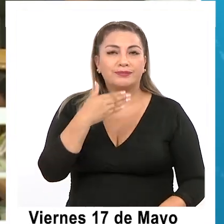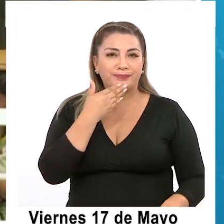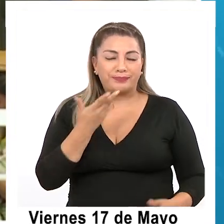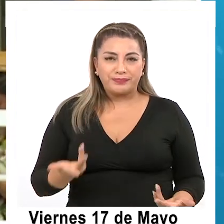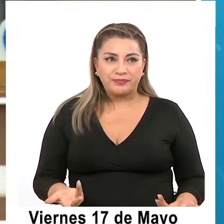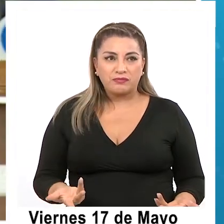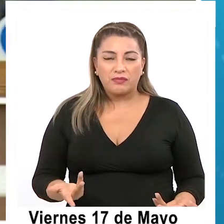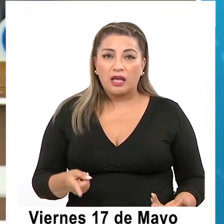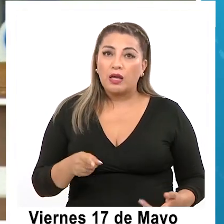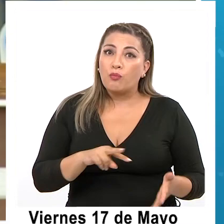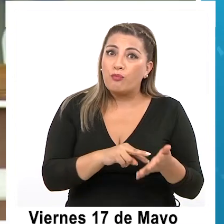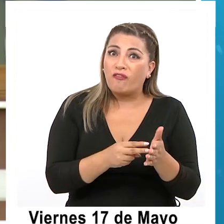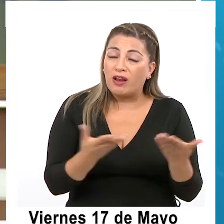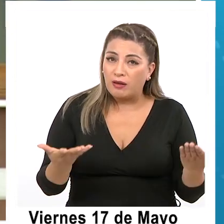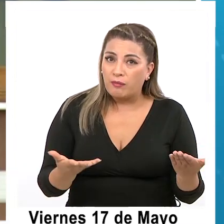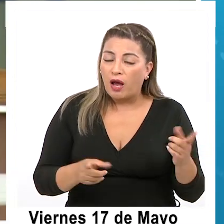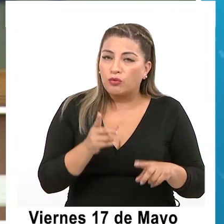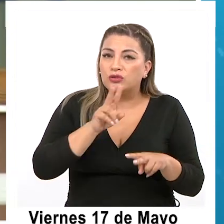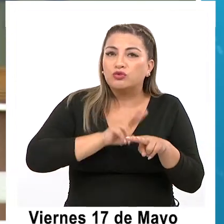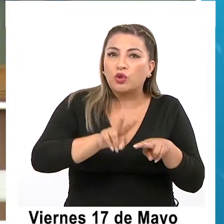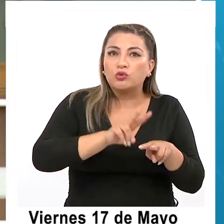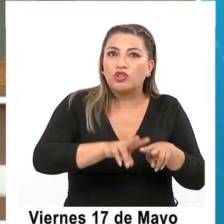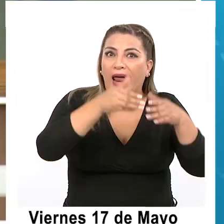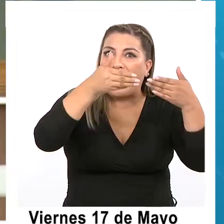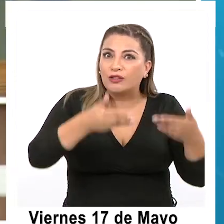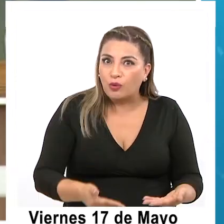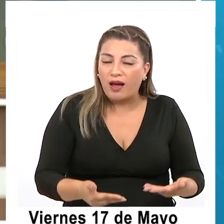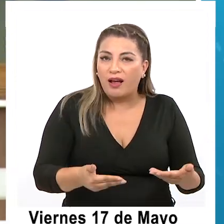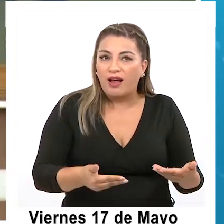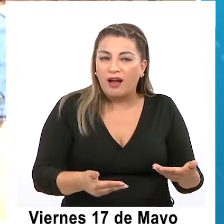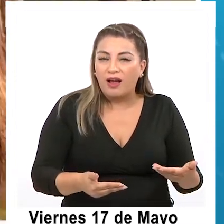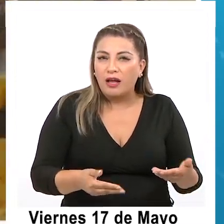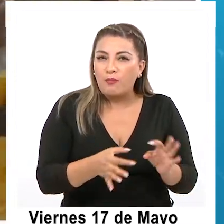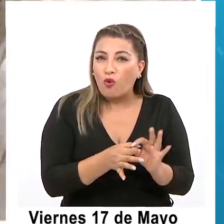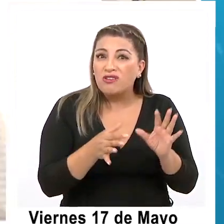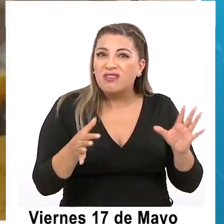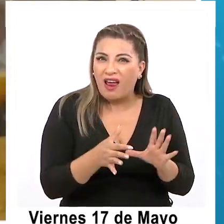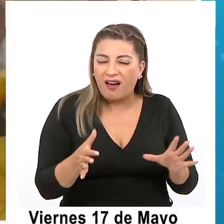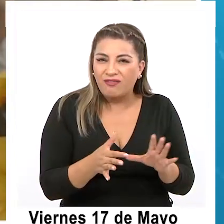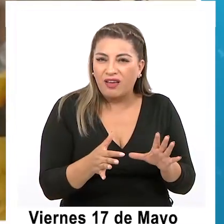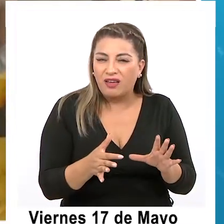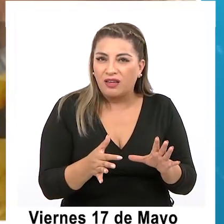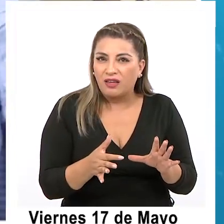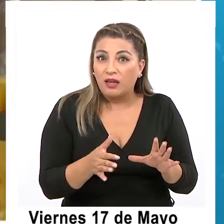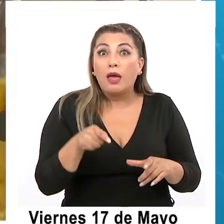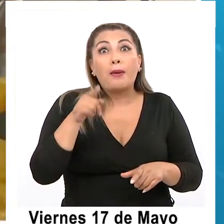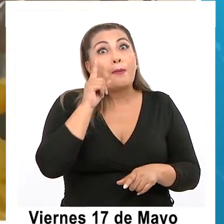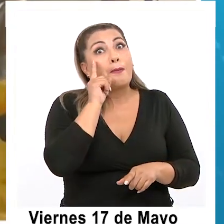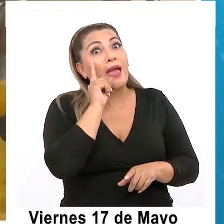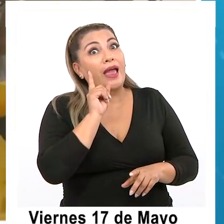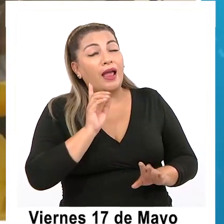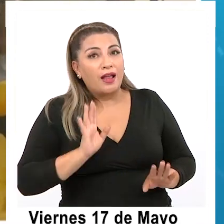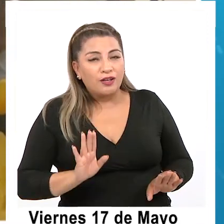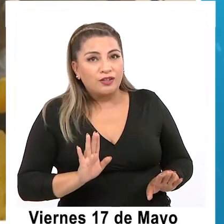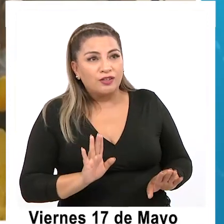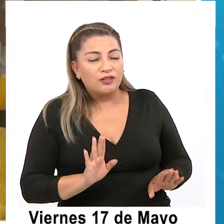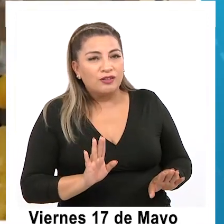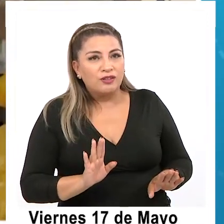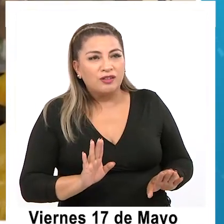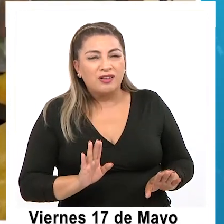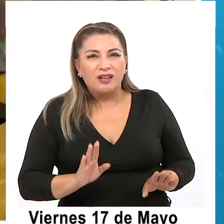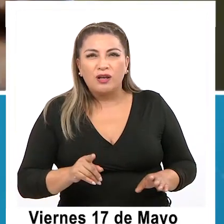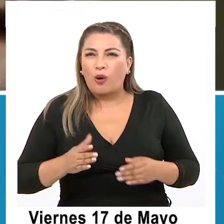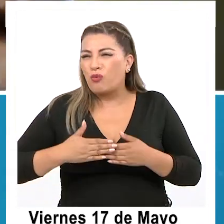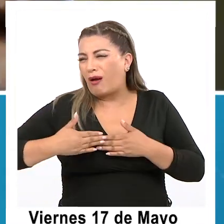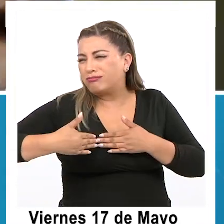final se puede resolver la situación actual, la más aguda, la más grave, pero la crónica, la